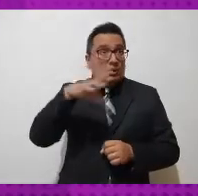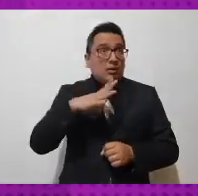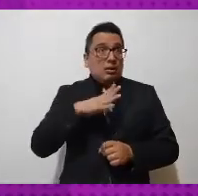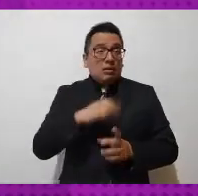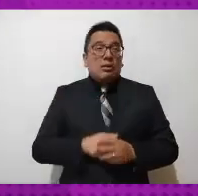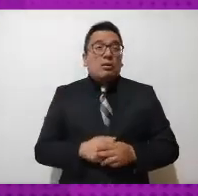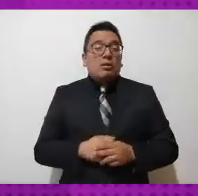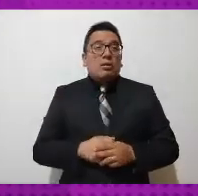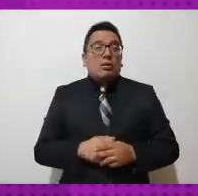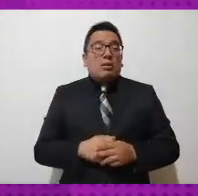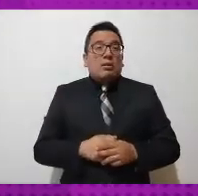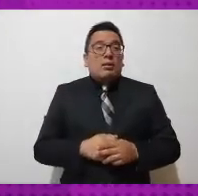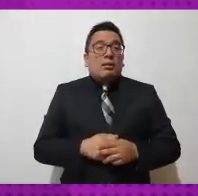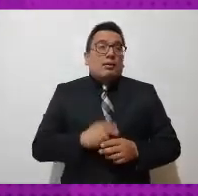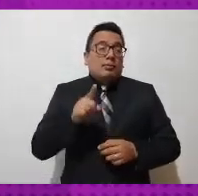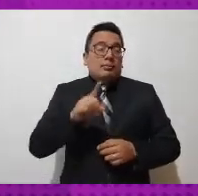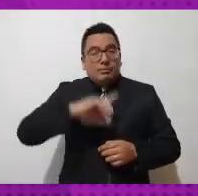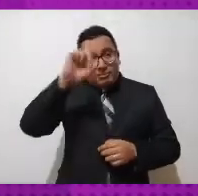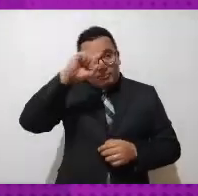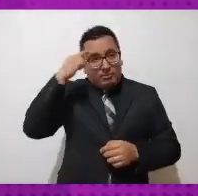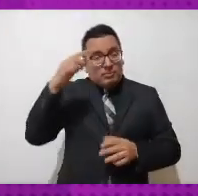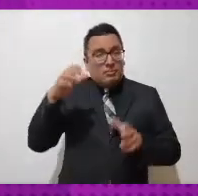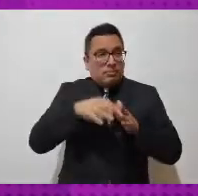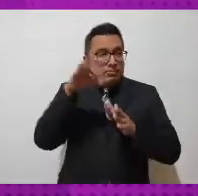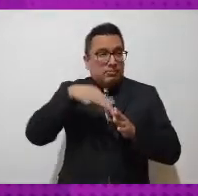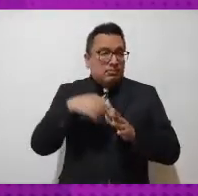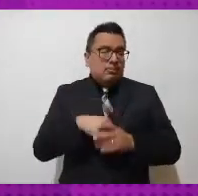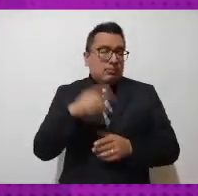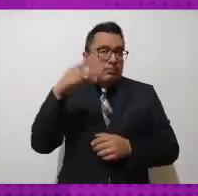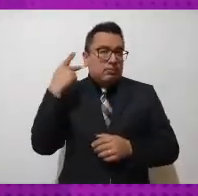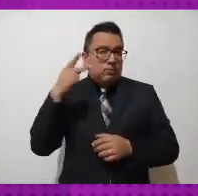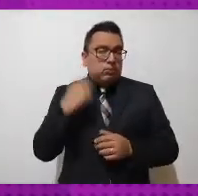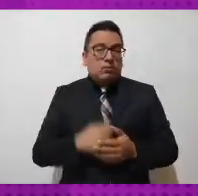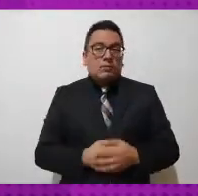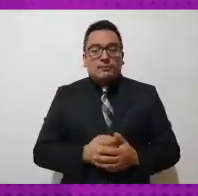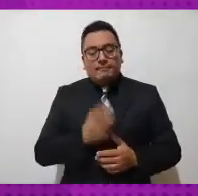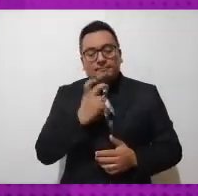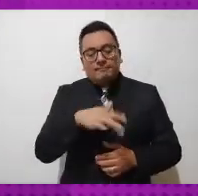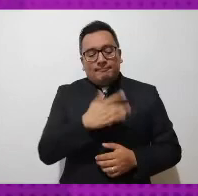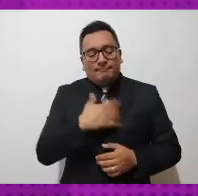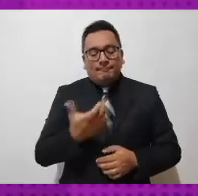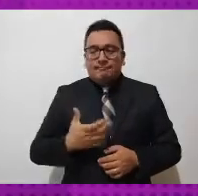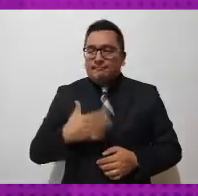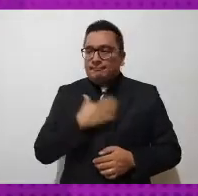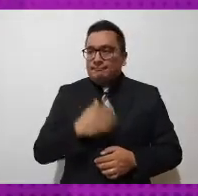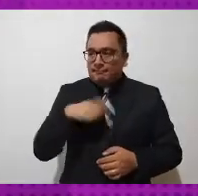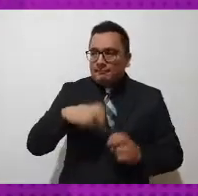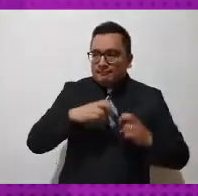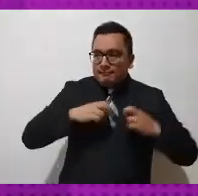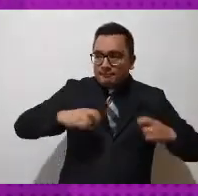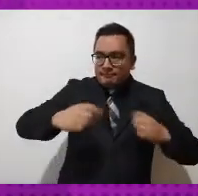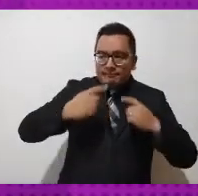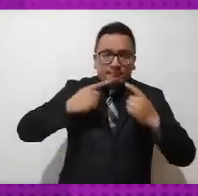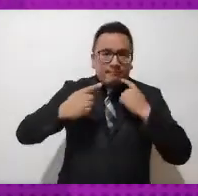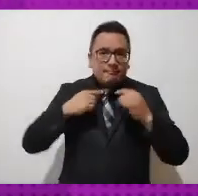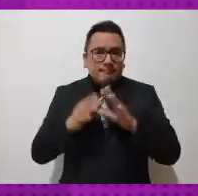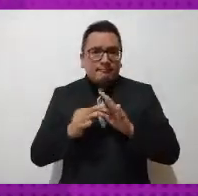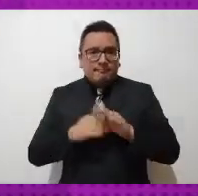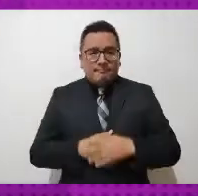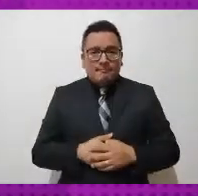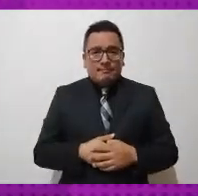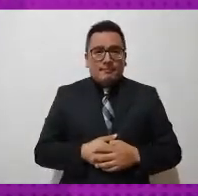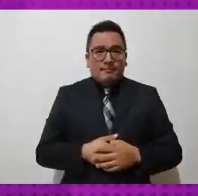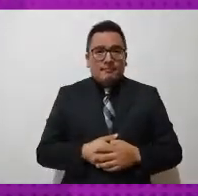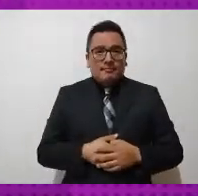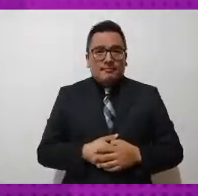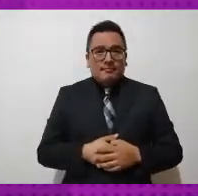del Estado de Puebla. Entonces, pues es un honor compartir la mesa y platicar lo que acontece o lo que ha